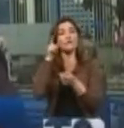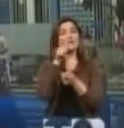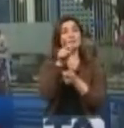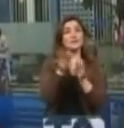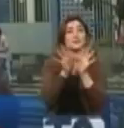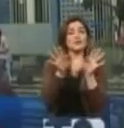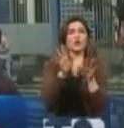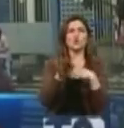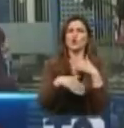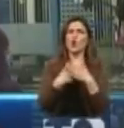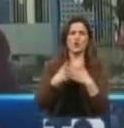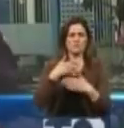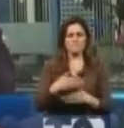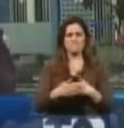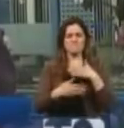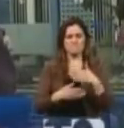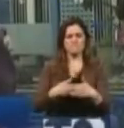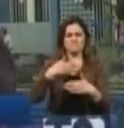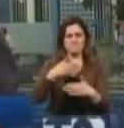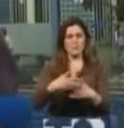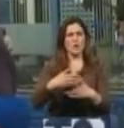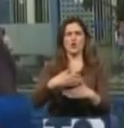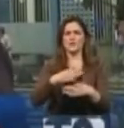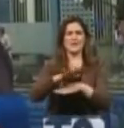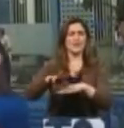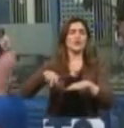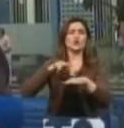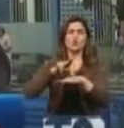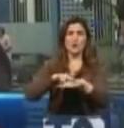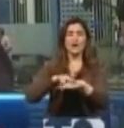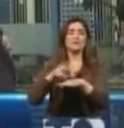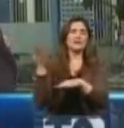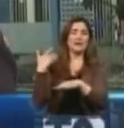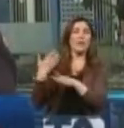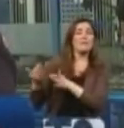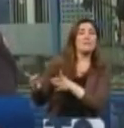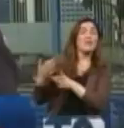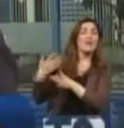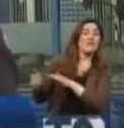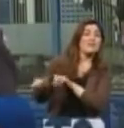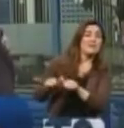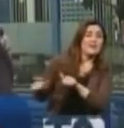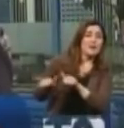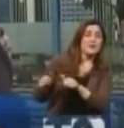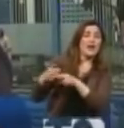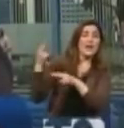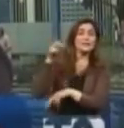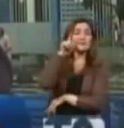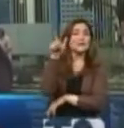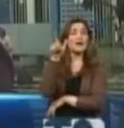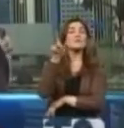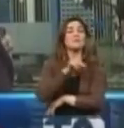y todos los procesos con fuero de Corte Nacional que venía tramitando el ex fiscal Carlos